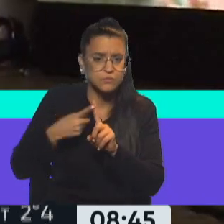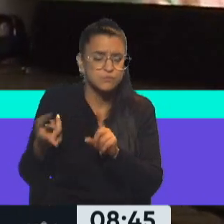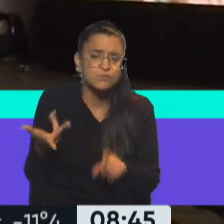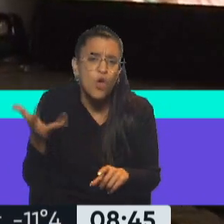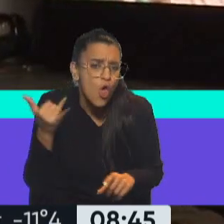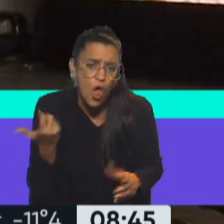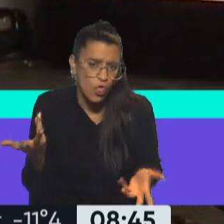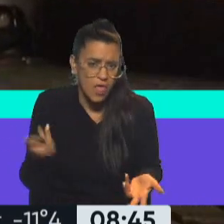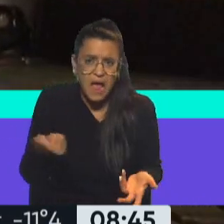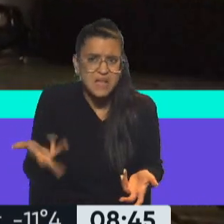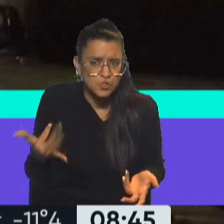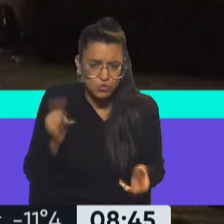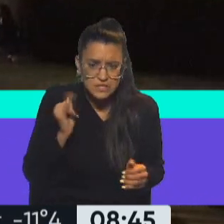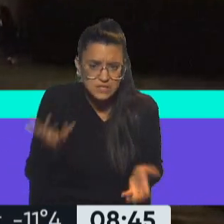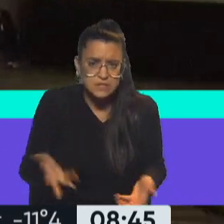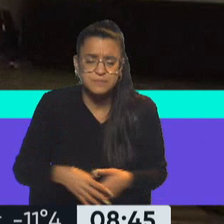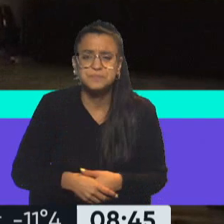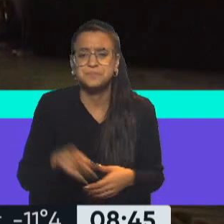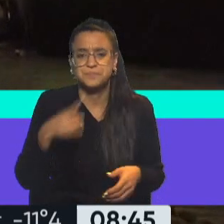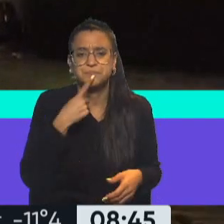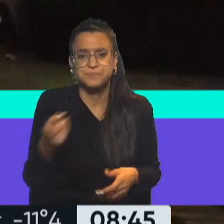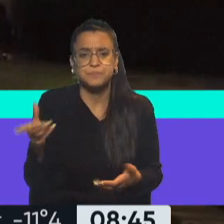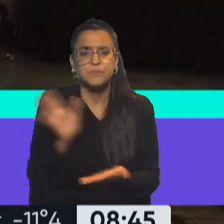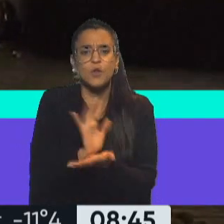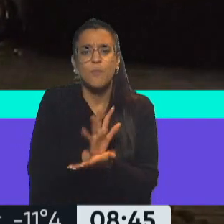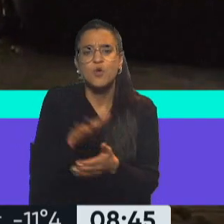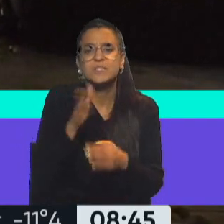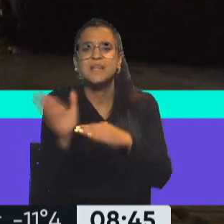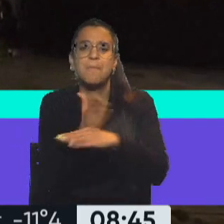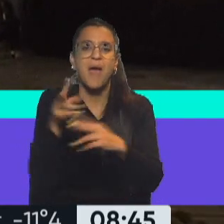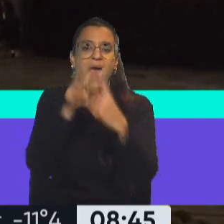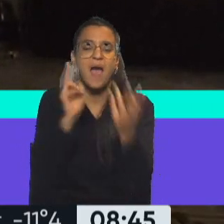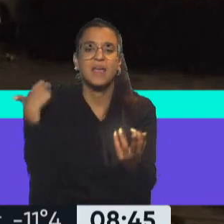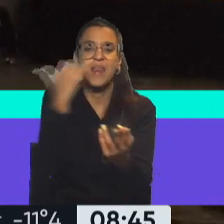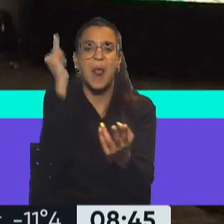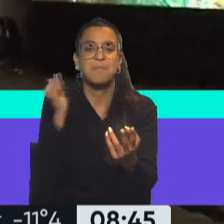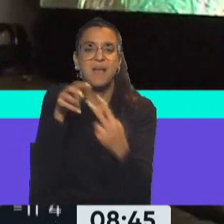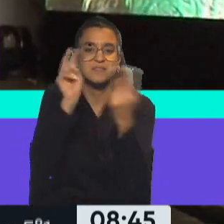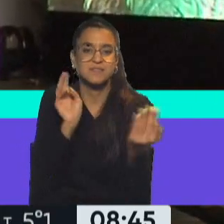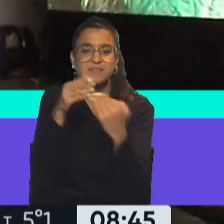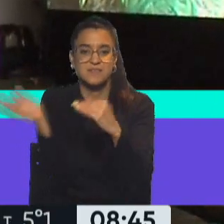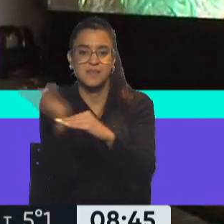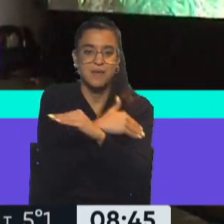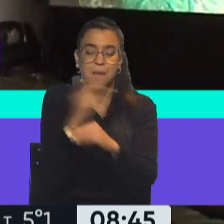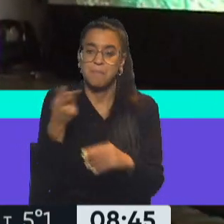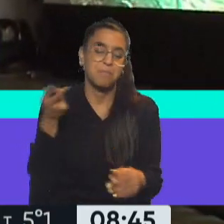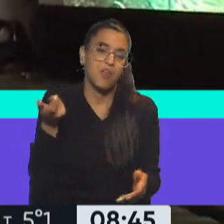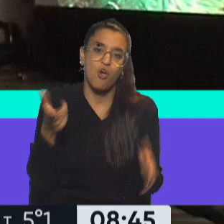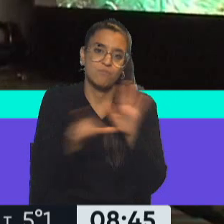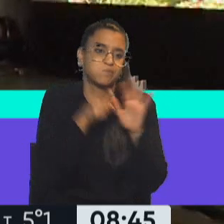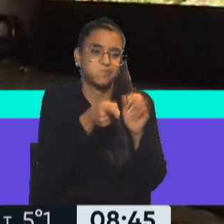diaria. A nosotros nos separa físicamente la General Paz, pero el delito es uno solo que ve bien y por